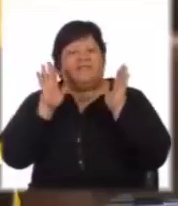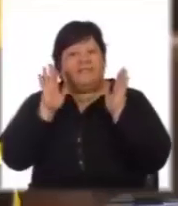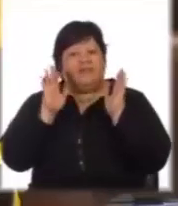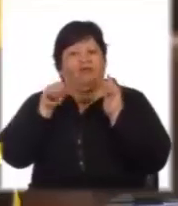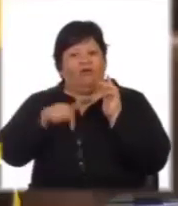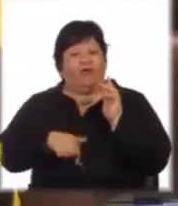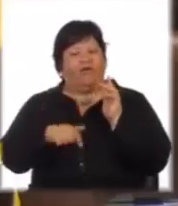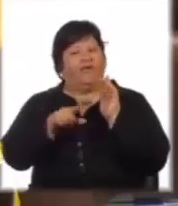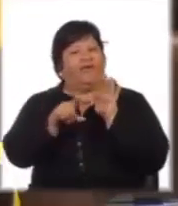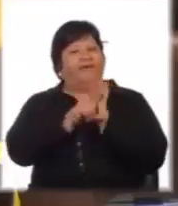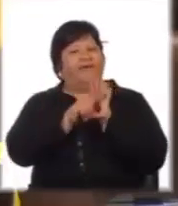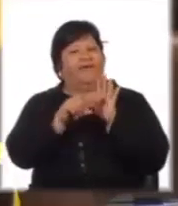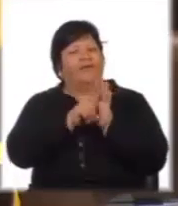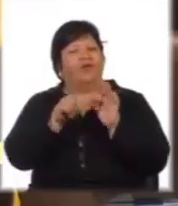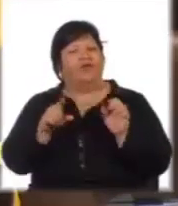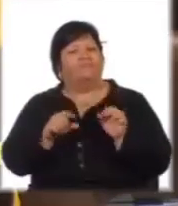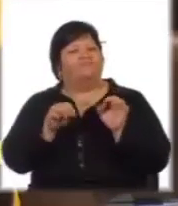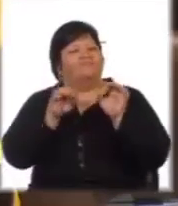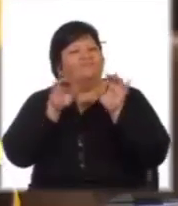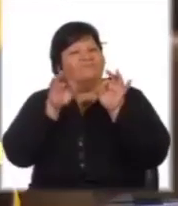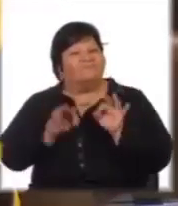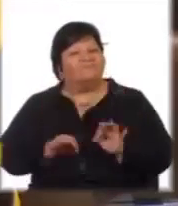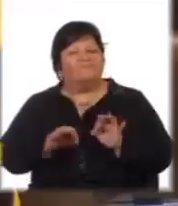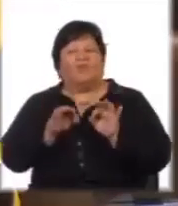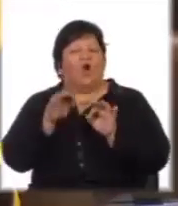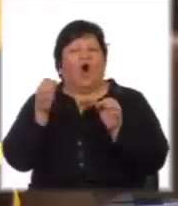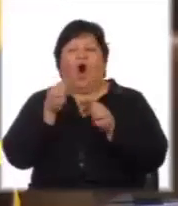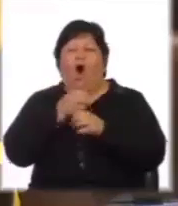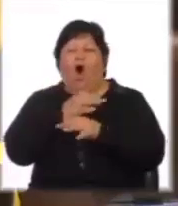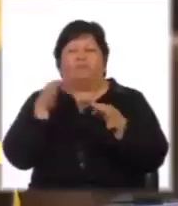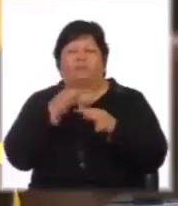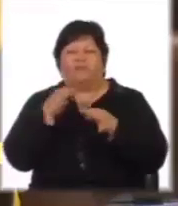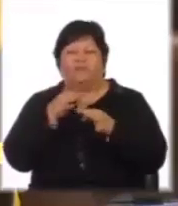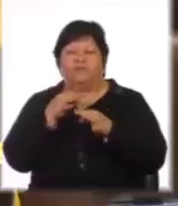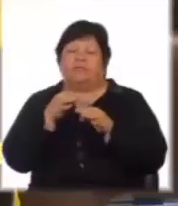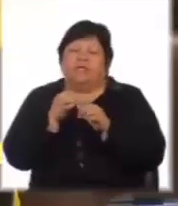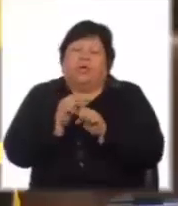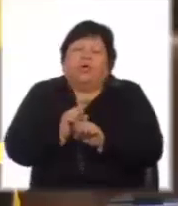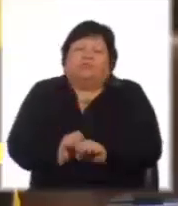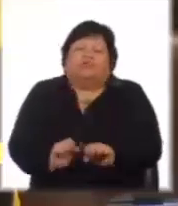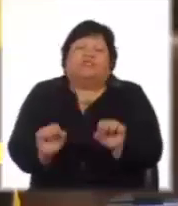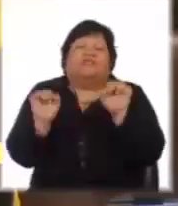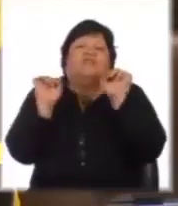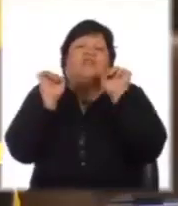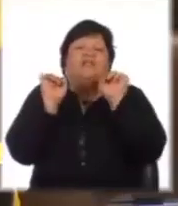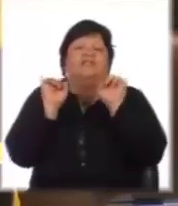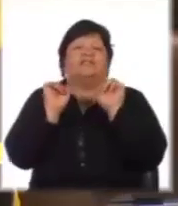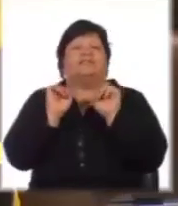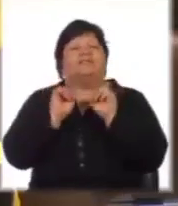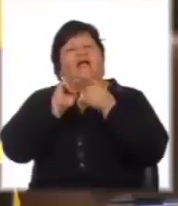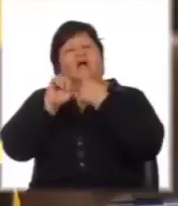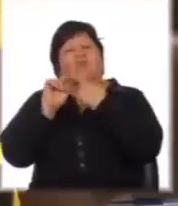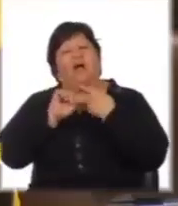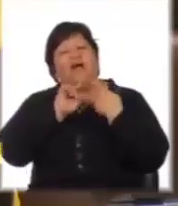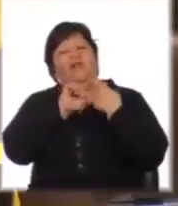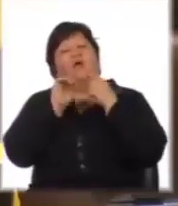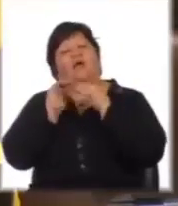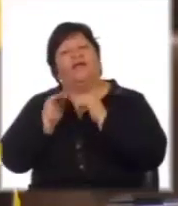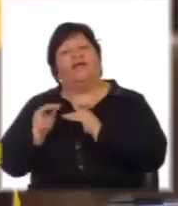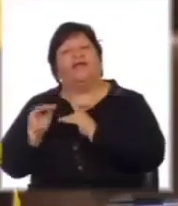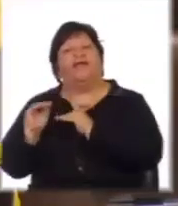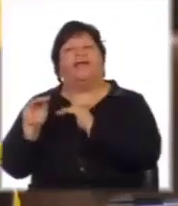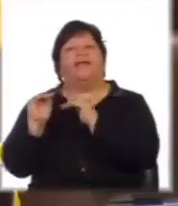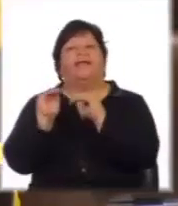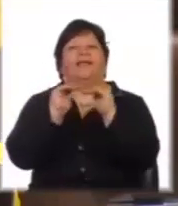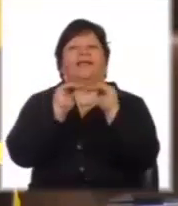ley que no es lo óptimo, es simplemente lo posible, fruto de acuerdos y de equilibrios políticos